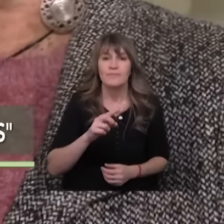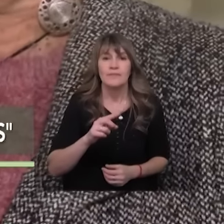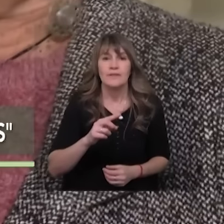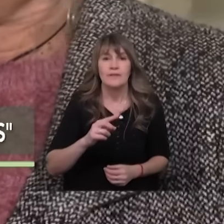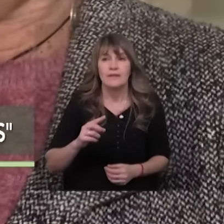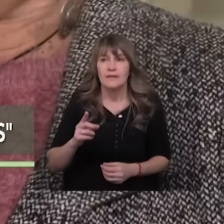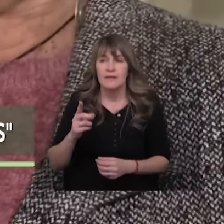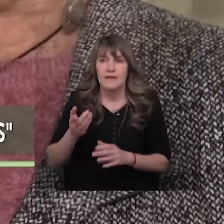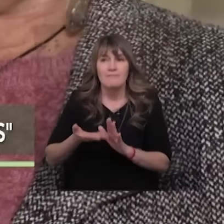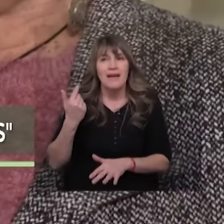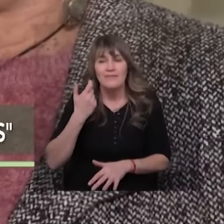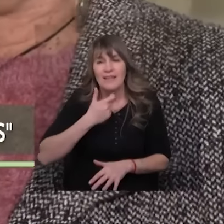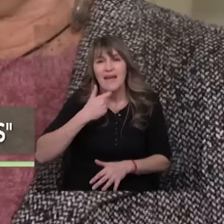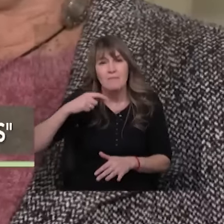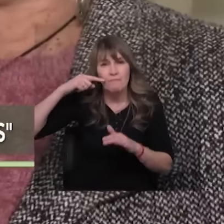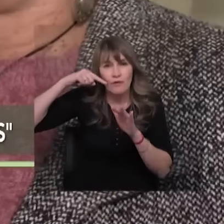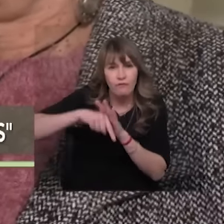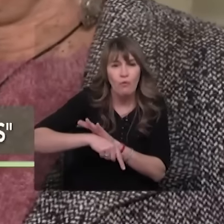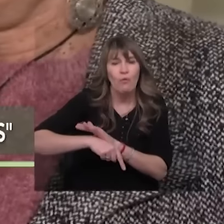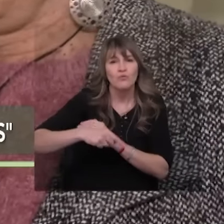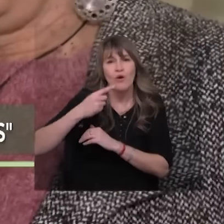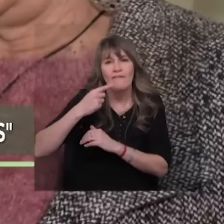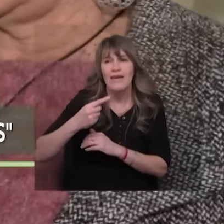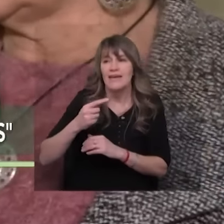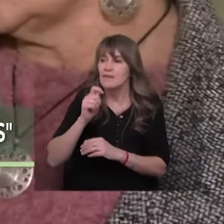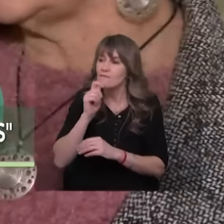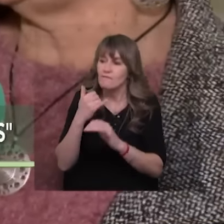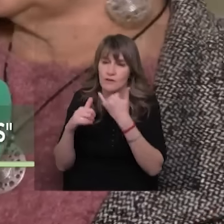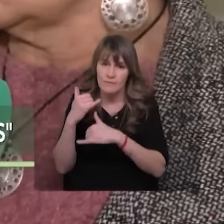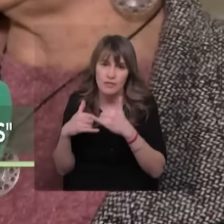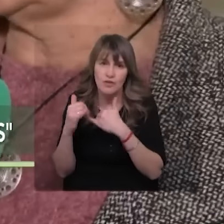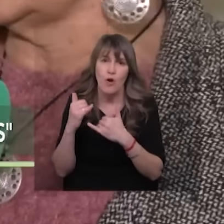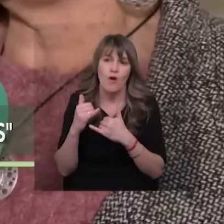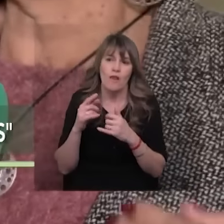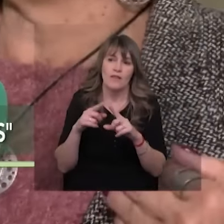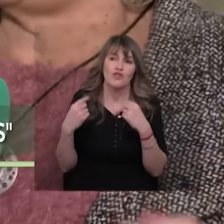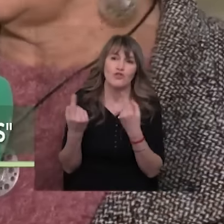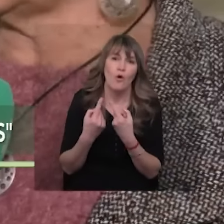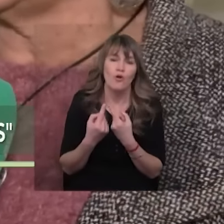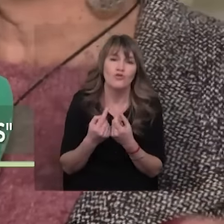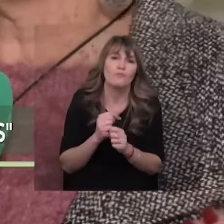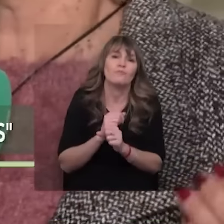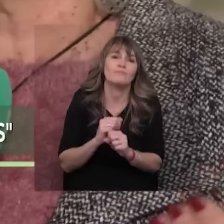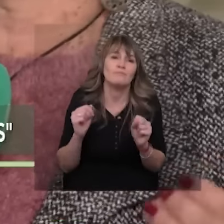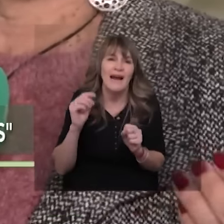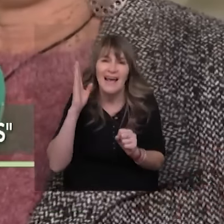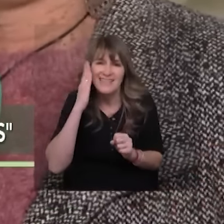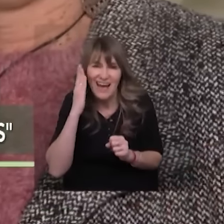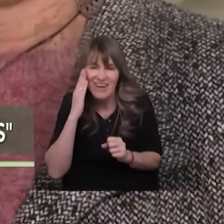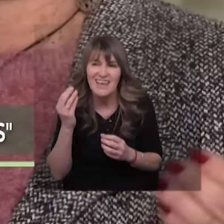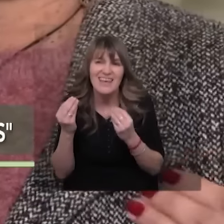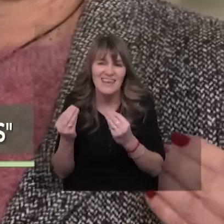puedan profundizar que puedan servir como herramientas informativas para que todas y todos y todos sepamos Qué es